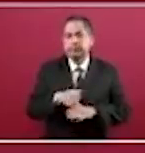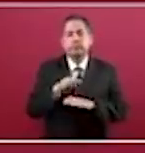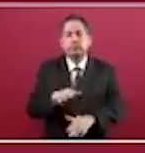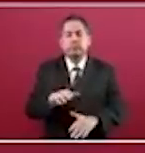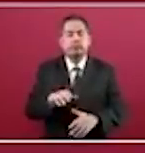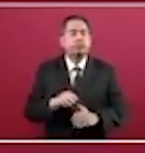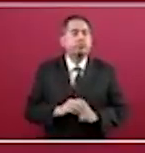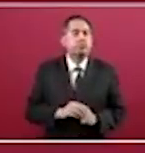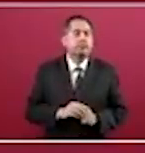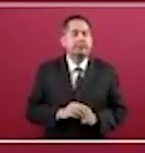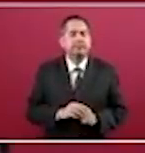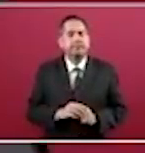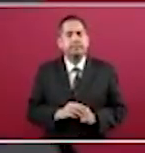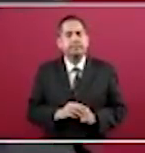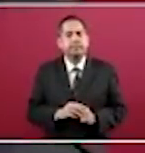sobre